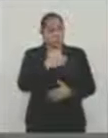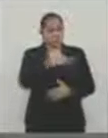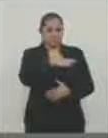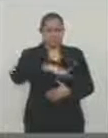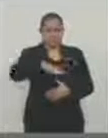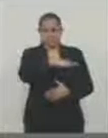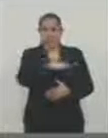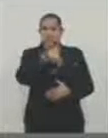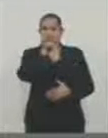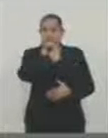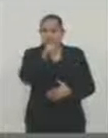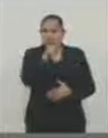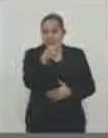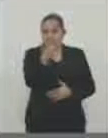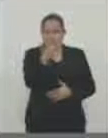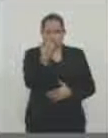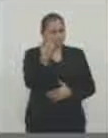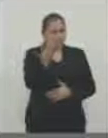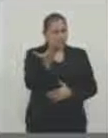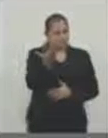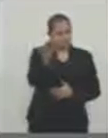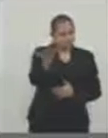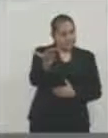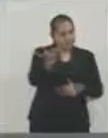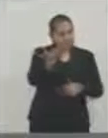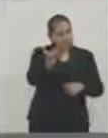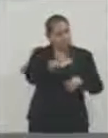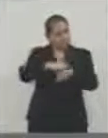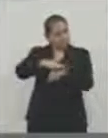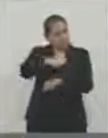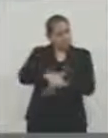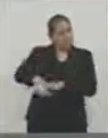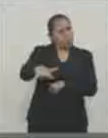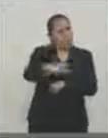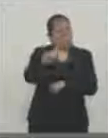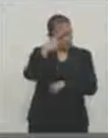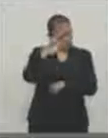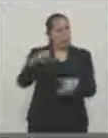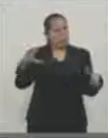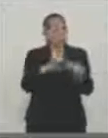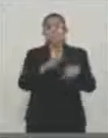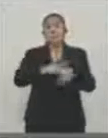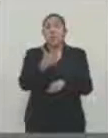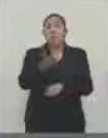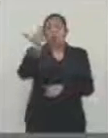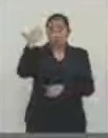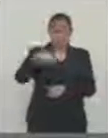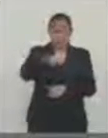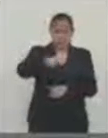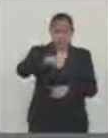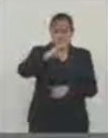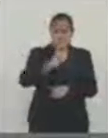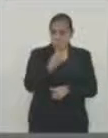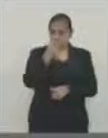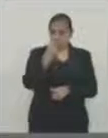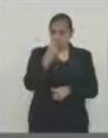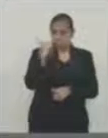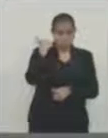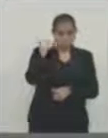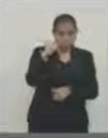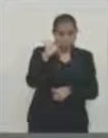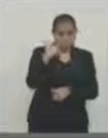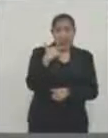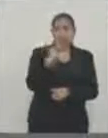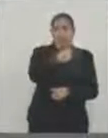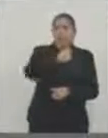llamado, porque en la Universidad de Guadalajara, los pocos que pudimos manifestarnos para apoyar al